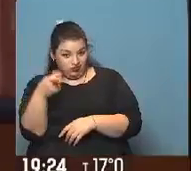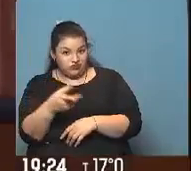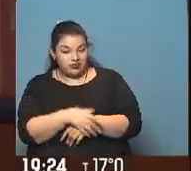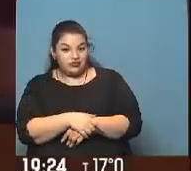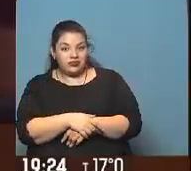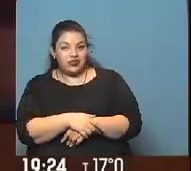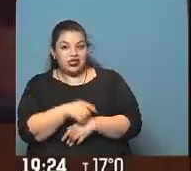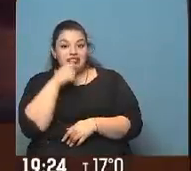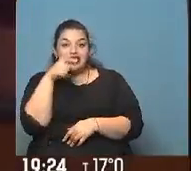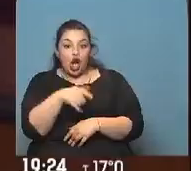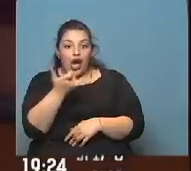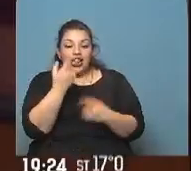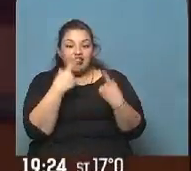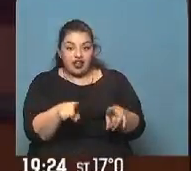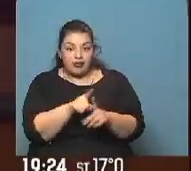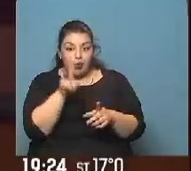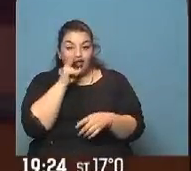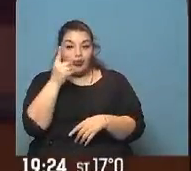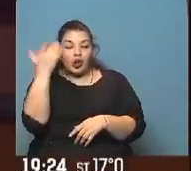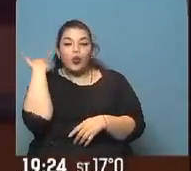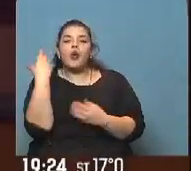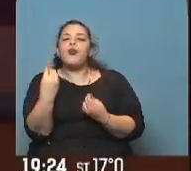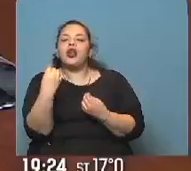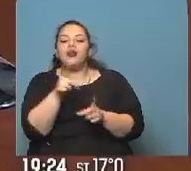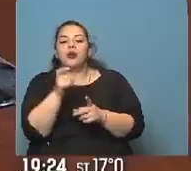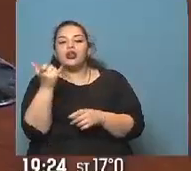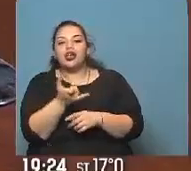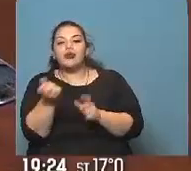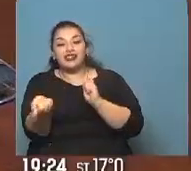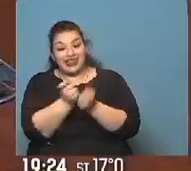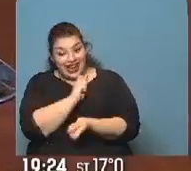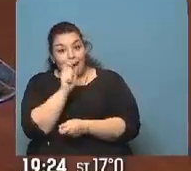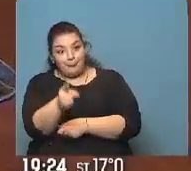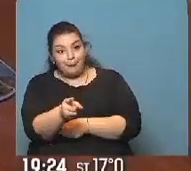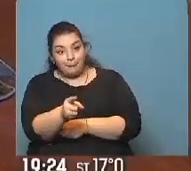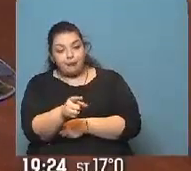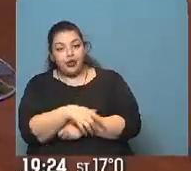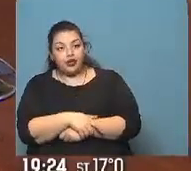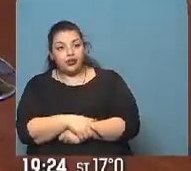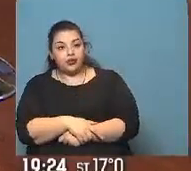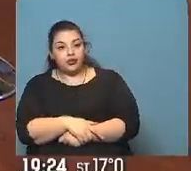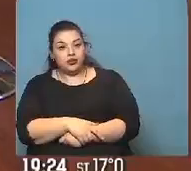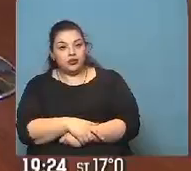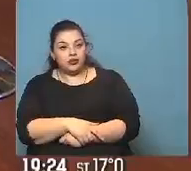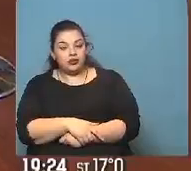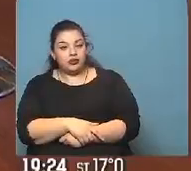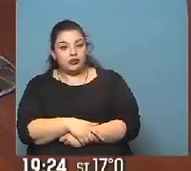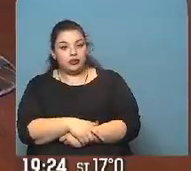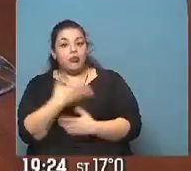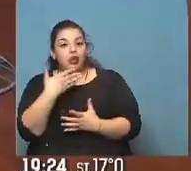si hoy hay una diferencia con el 2001 es porque tenemos esa flexibilidad cambiaria que te permite digamos absorber el shock